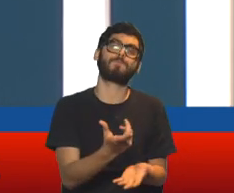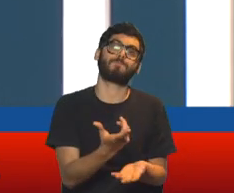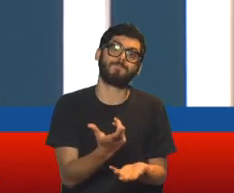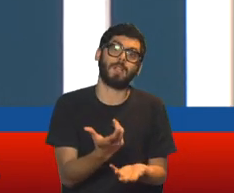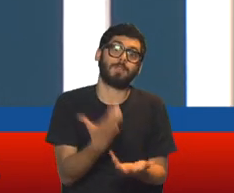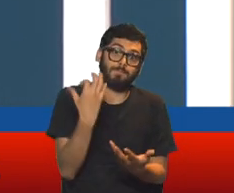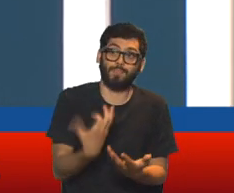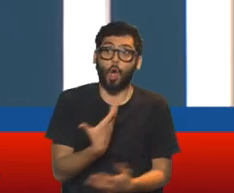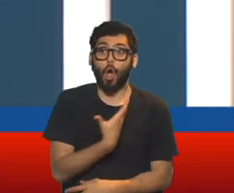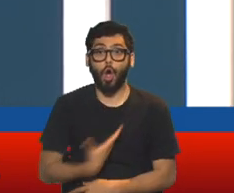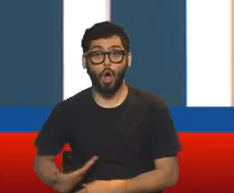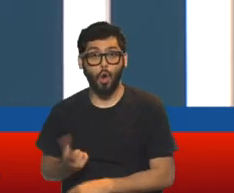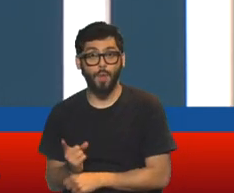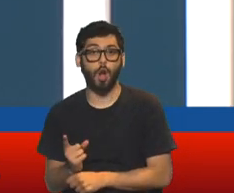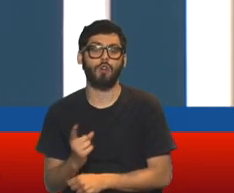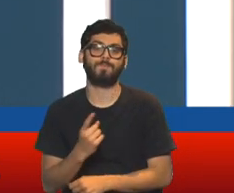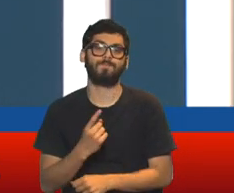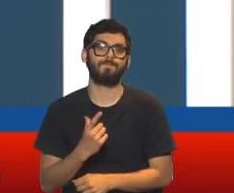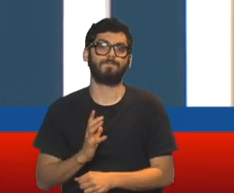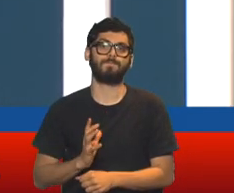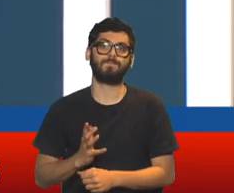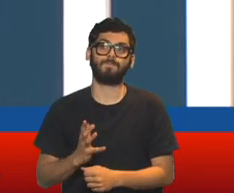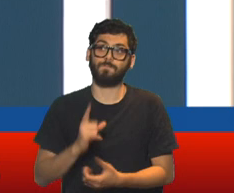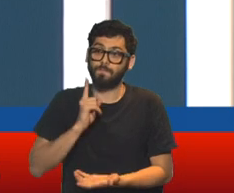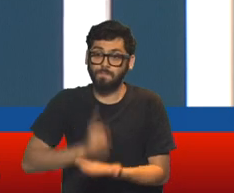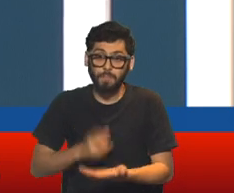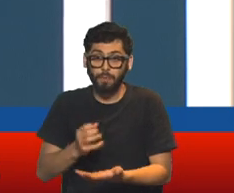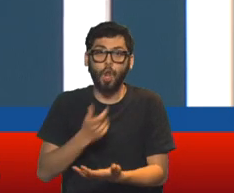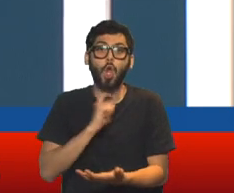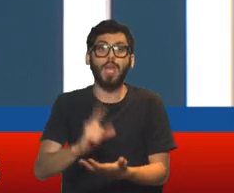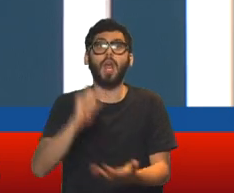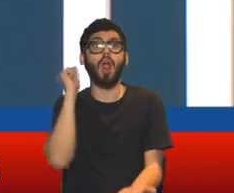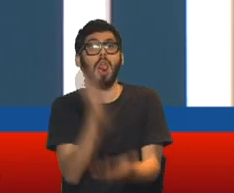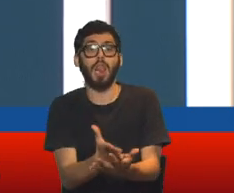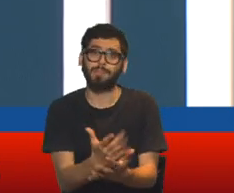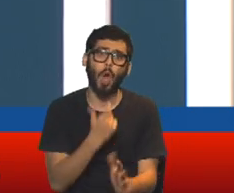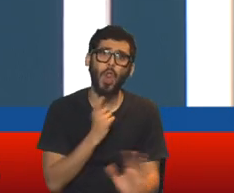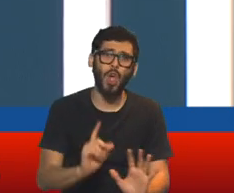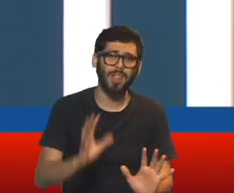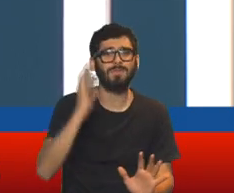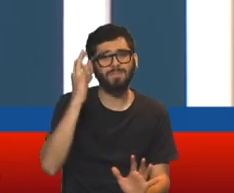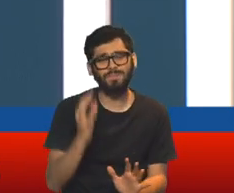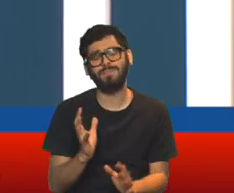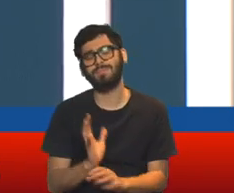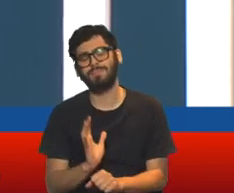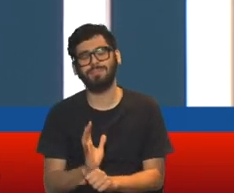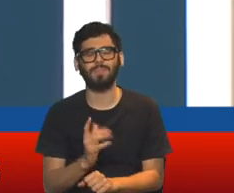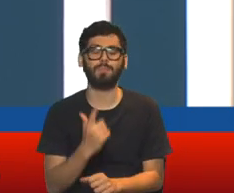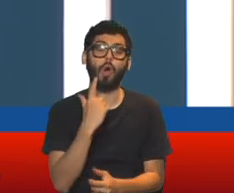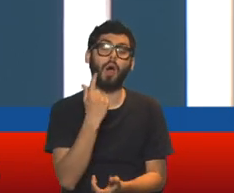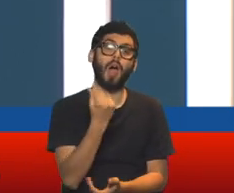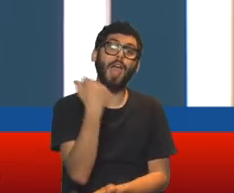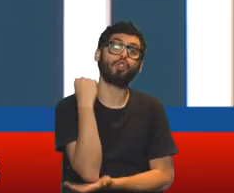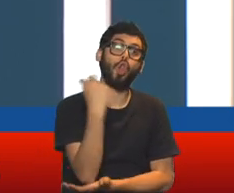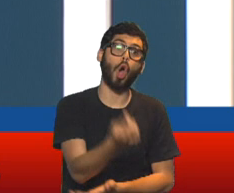la posición del gobierno es no avanzar con sanciones disciplinarias, sino con, digamos, más con sanciones por ahí económicas.